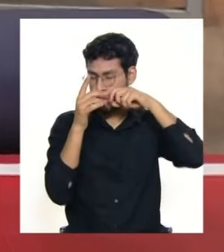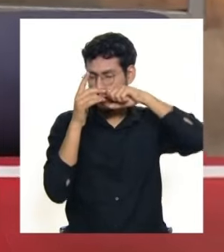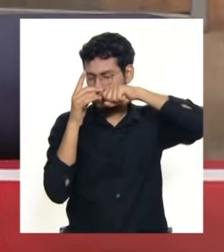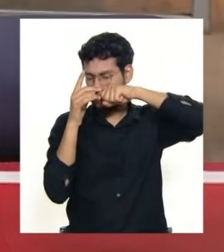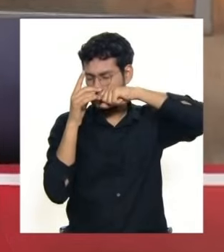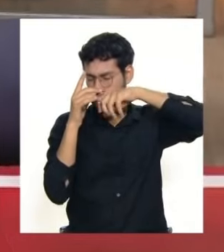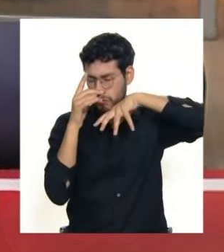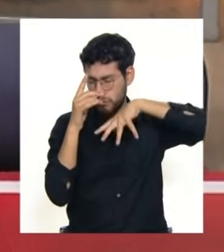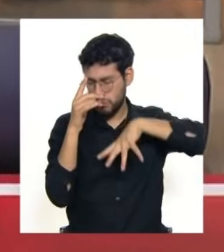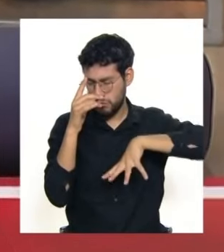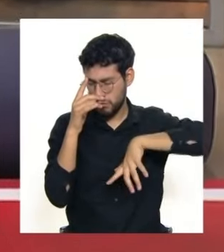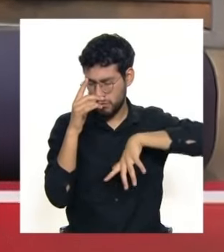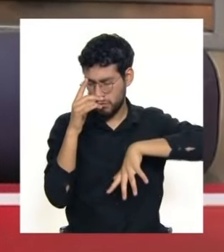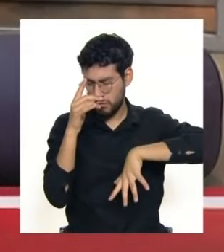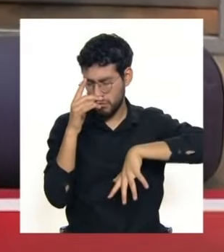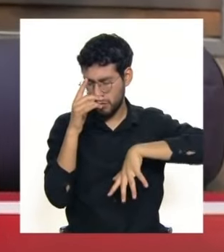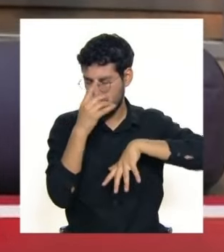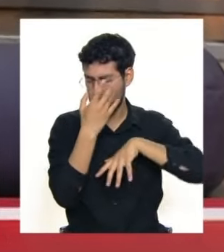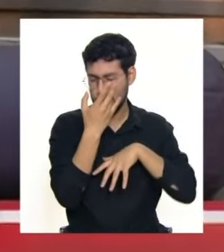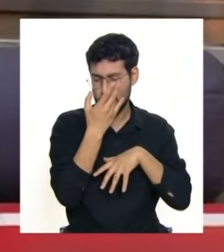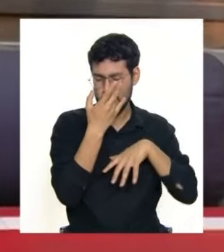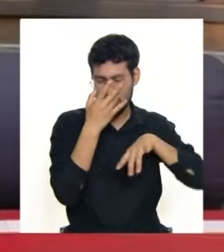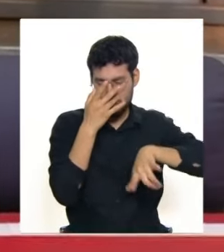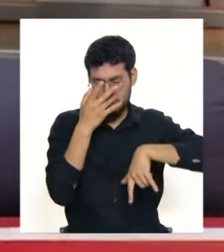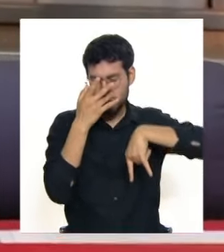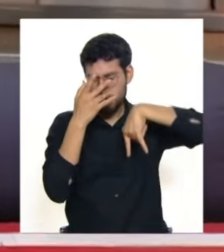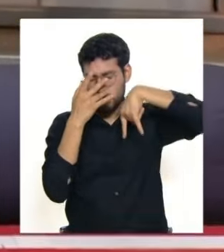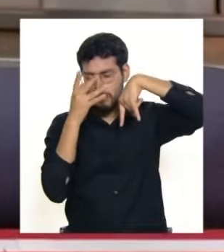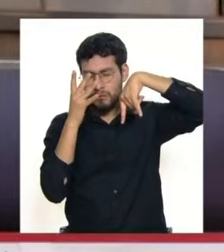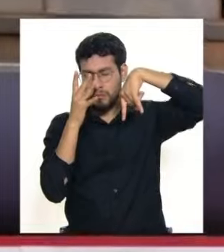exhalo. Inhalo izquierda,